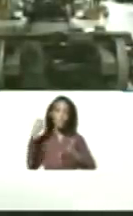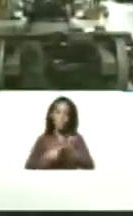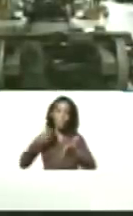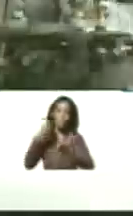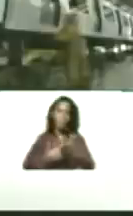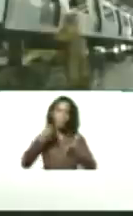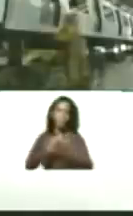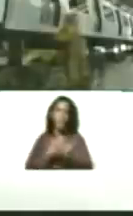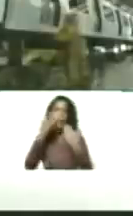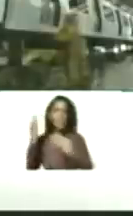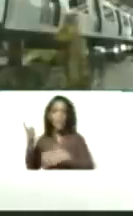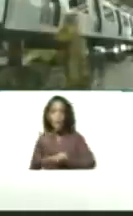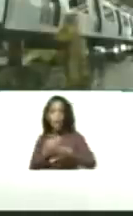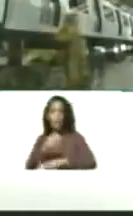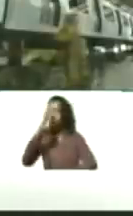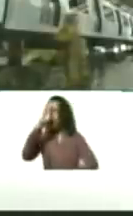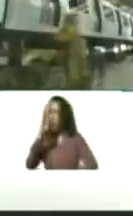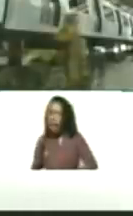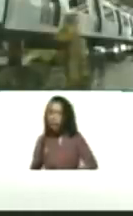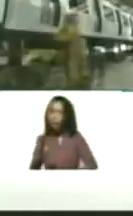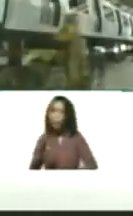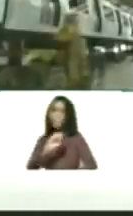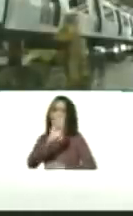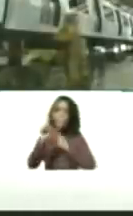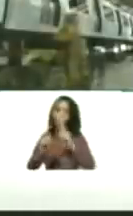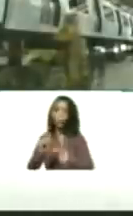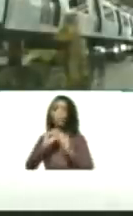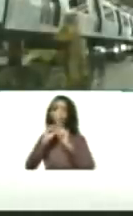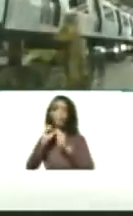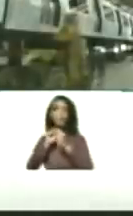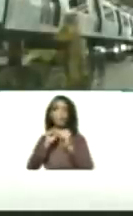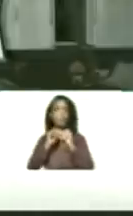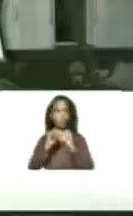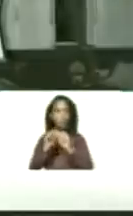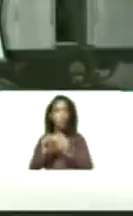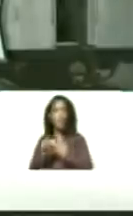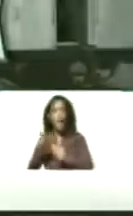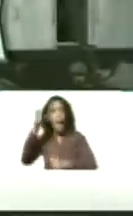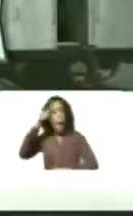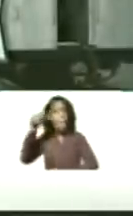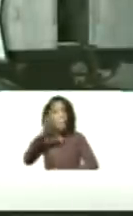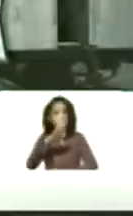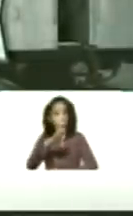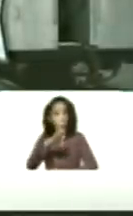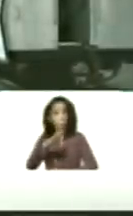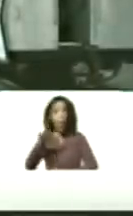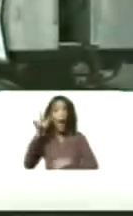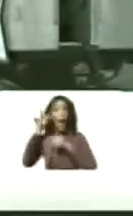de gobierno directo, de consulta permanente, que el pueblo esté donde